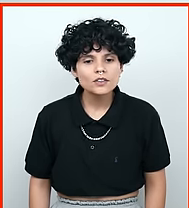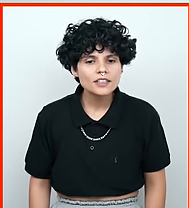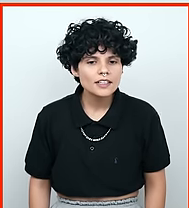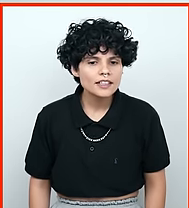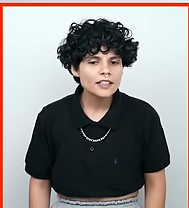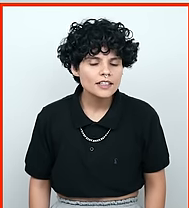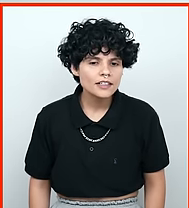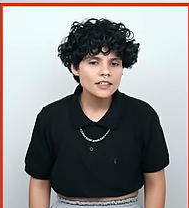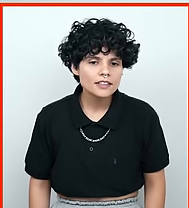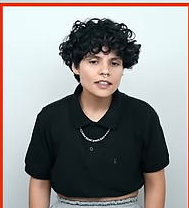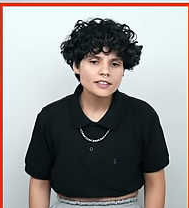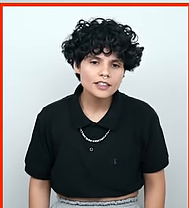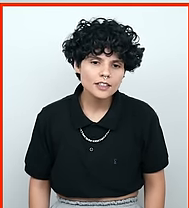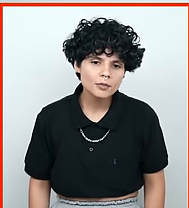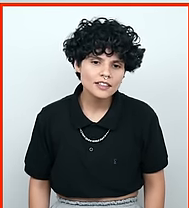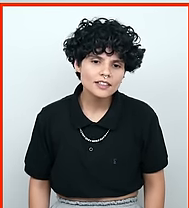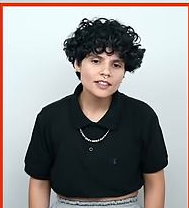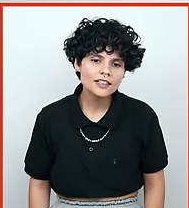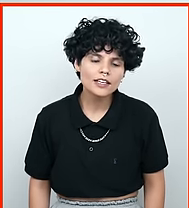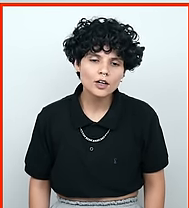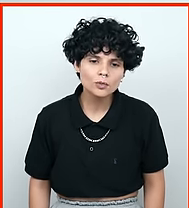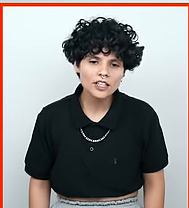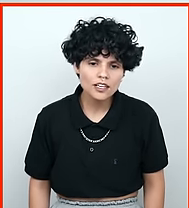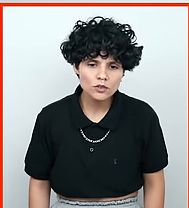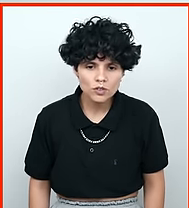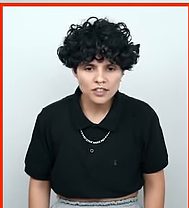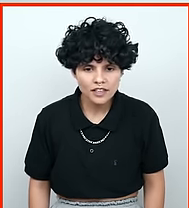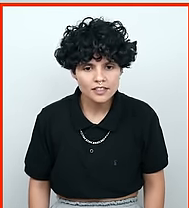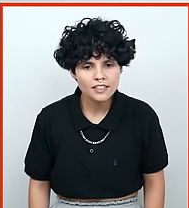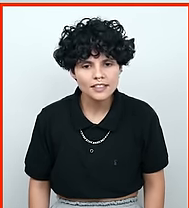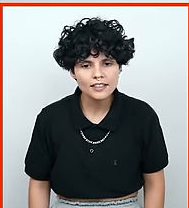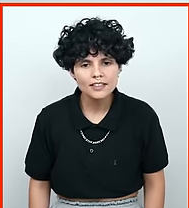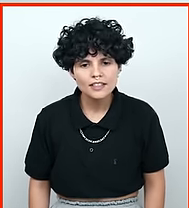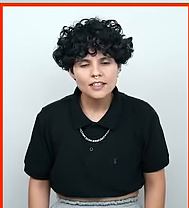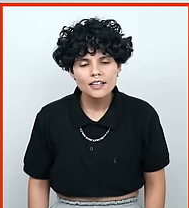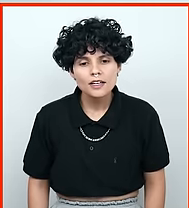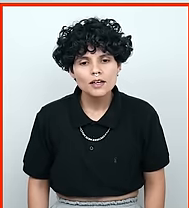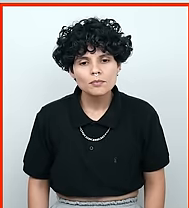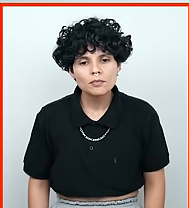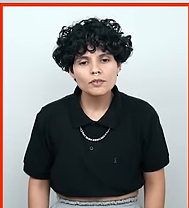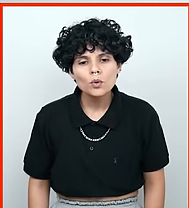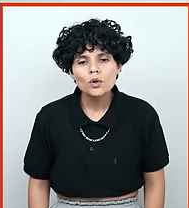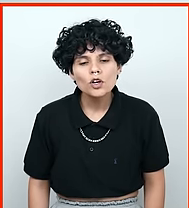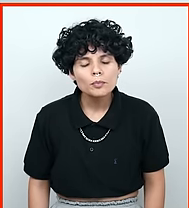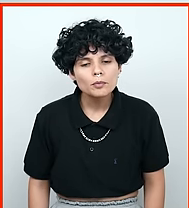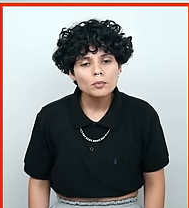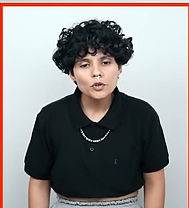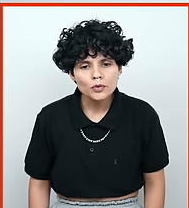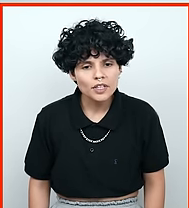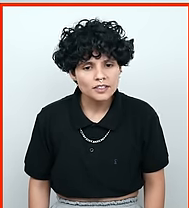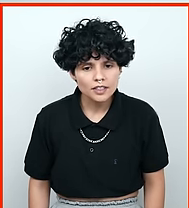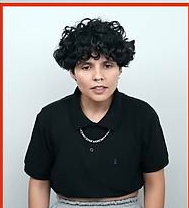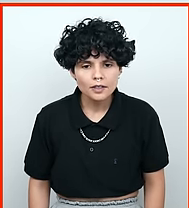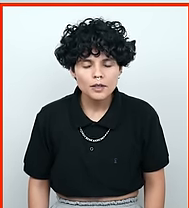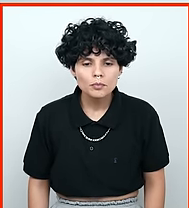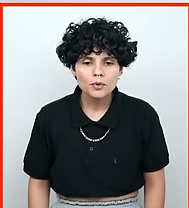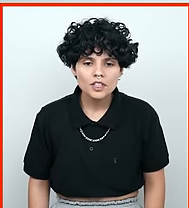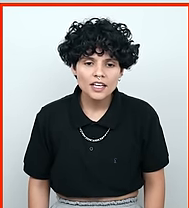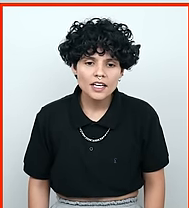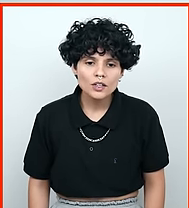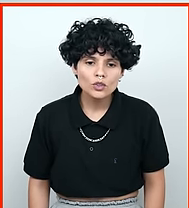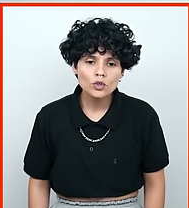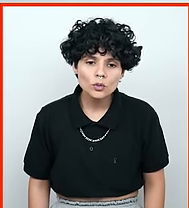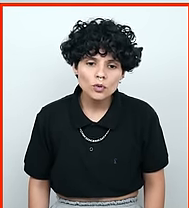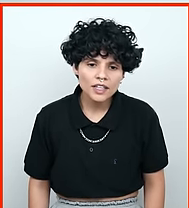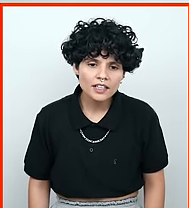y quiero contarles que recientemente la comunidad sorda de Chile vivió un golpe muy fuerte